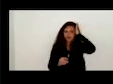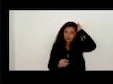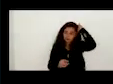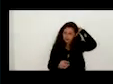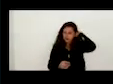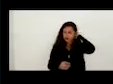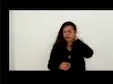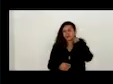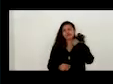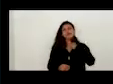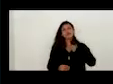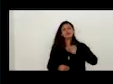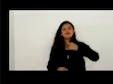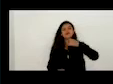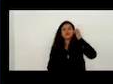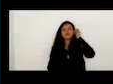Y entonces